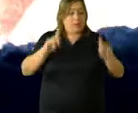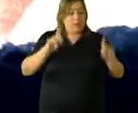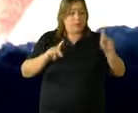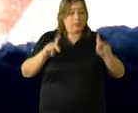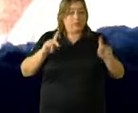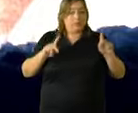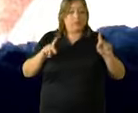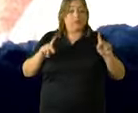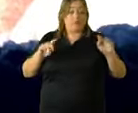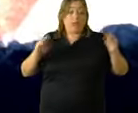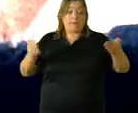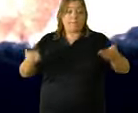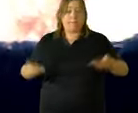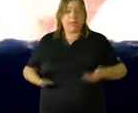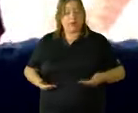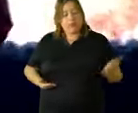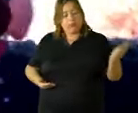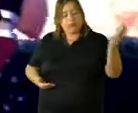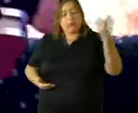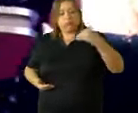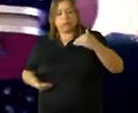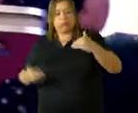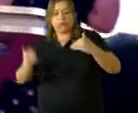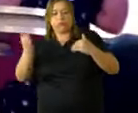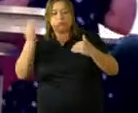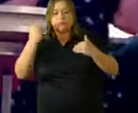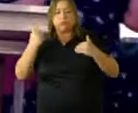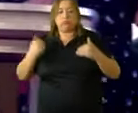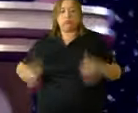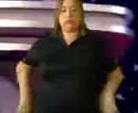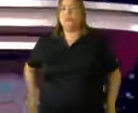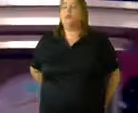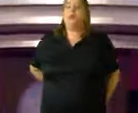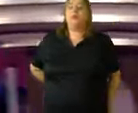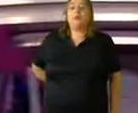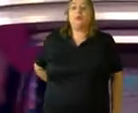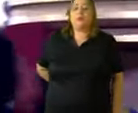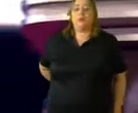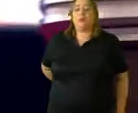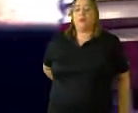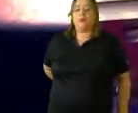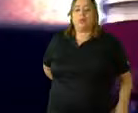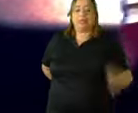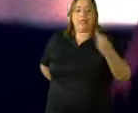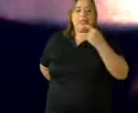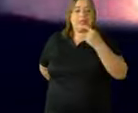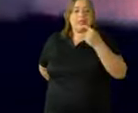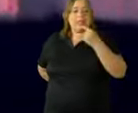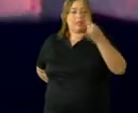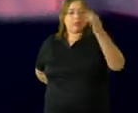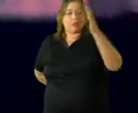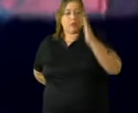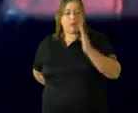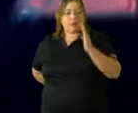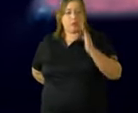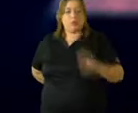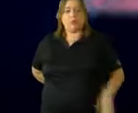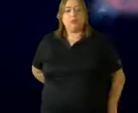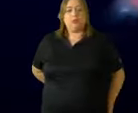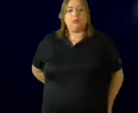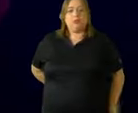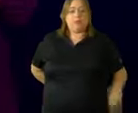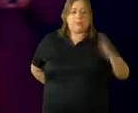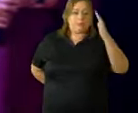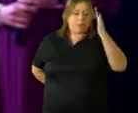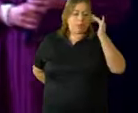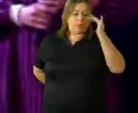yo te invito a pasar. Junior y Esther, dice el Señor, que por cuanto